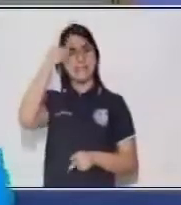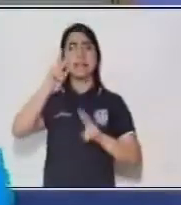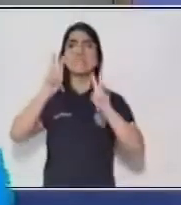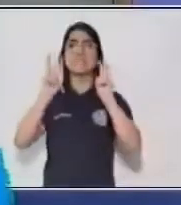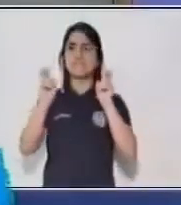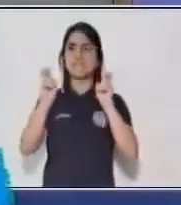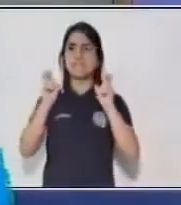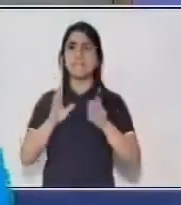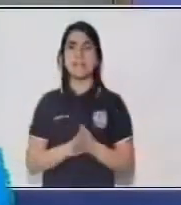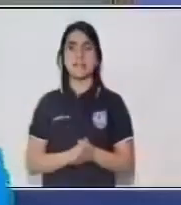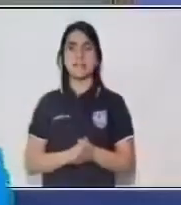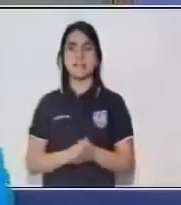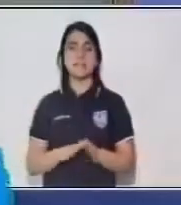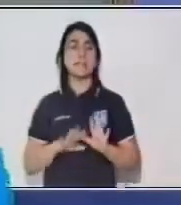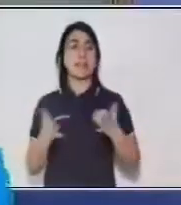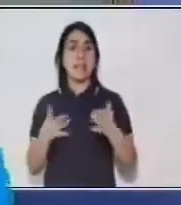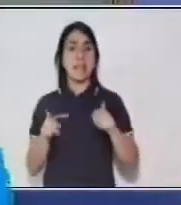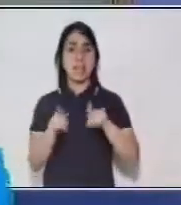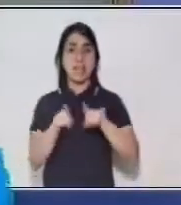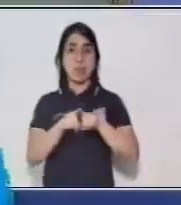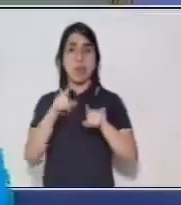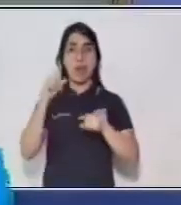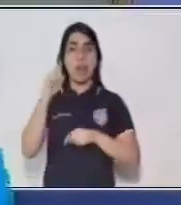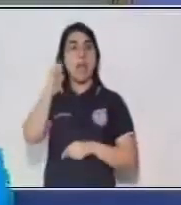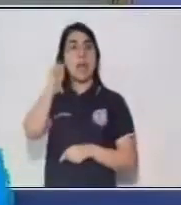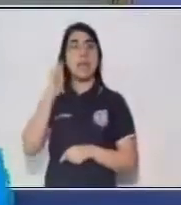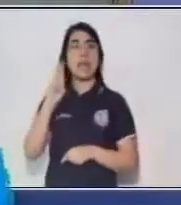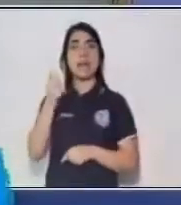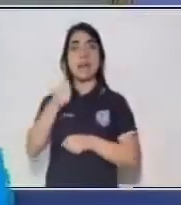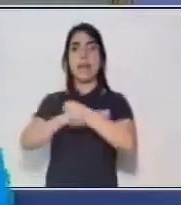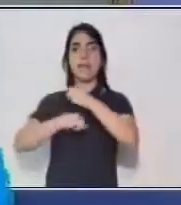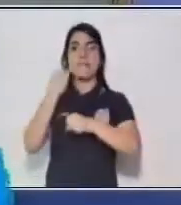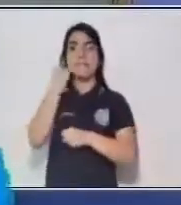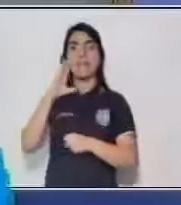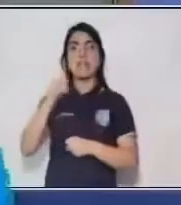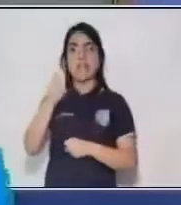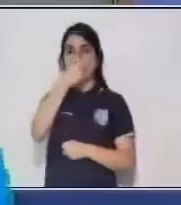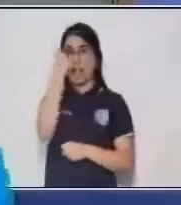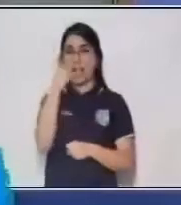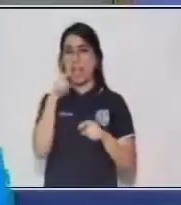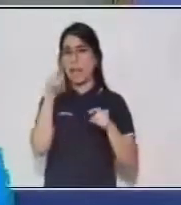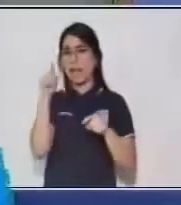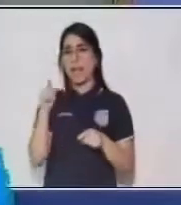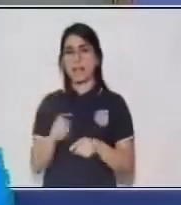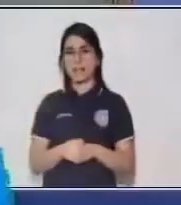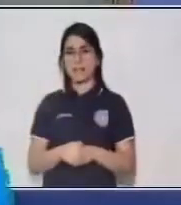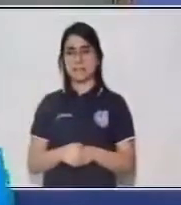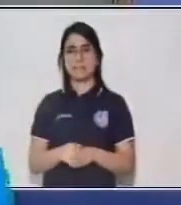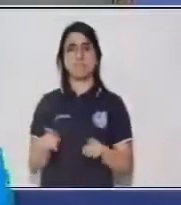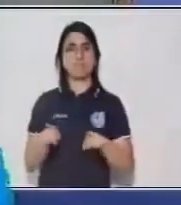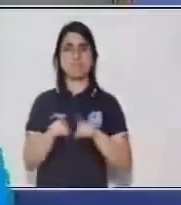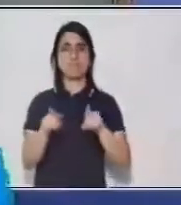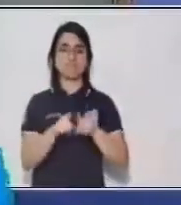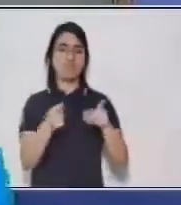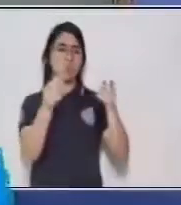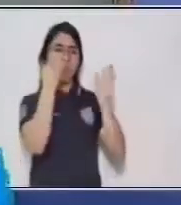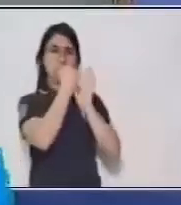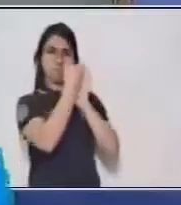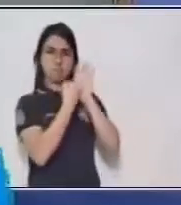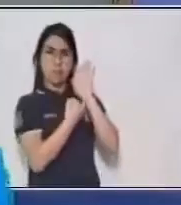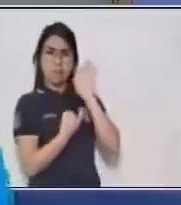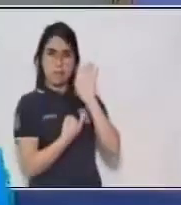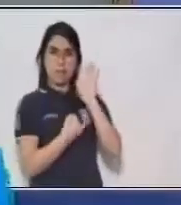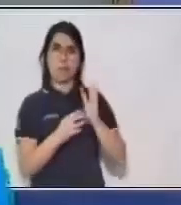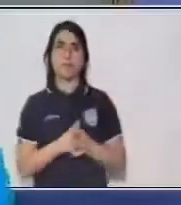son gráficas de funciones. Anteriormente vimos lo que era número logarítmico y exponencial y ahora vamos